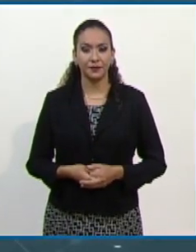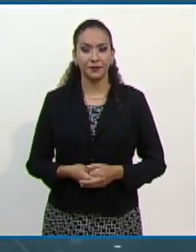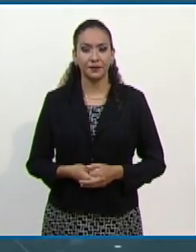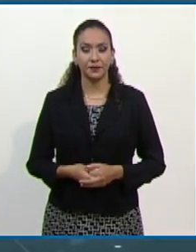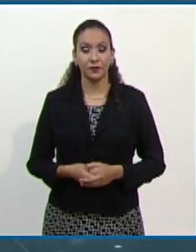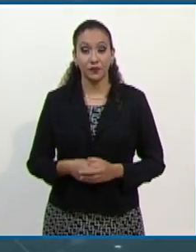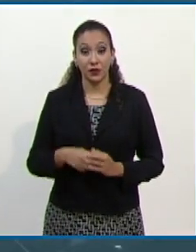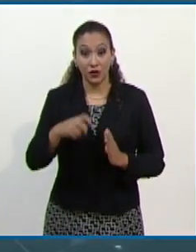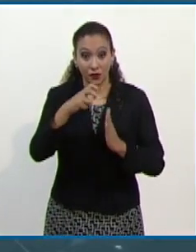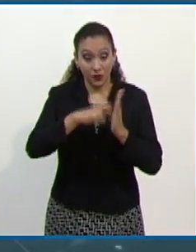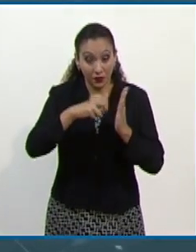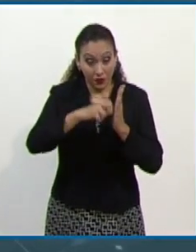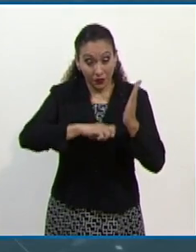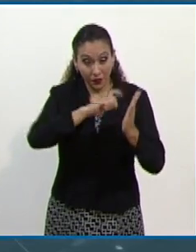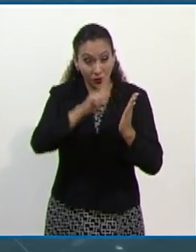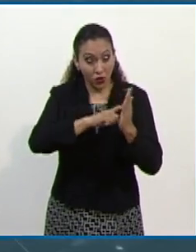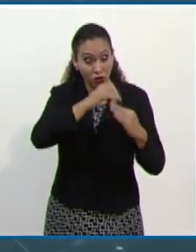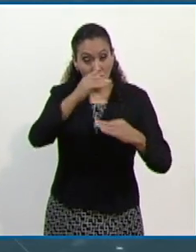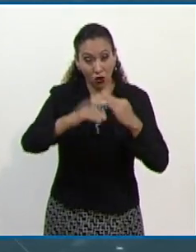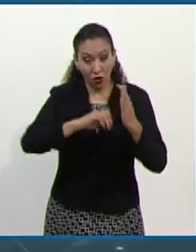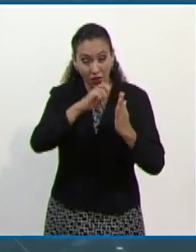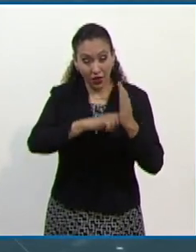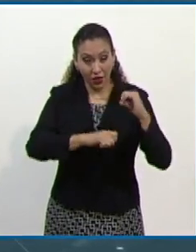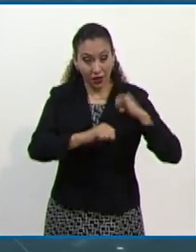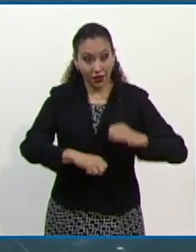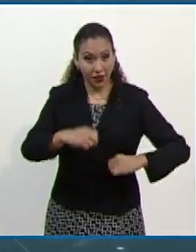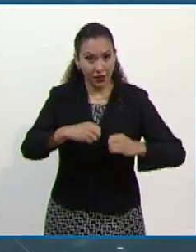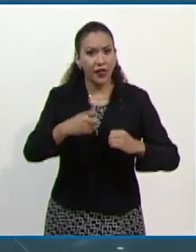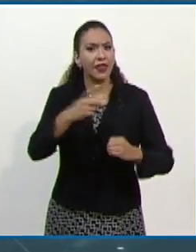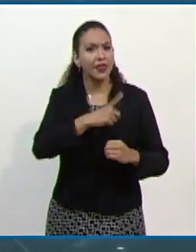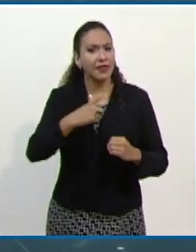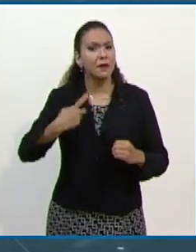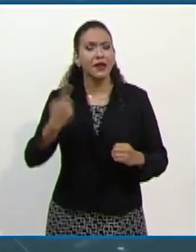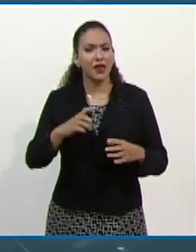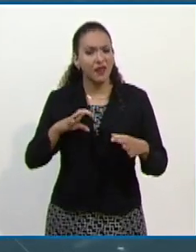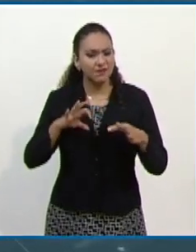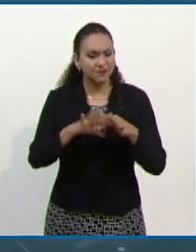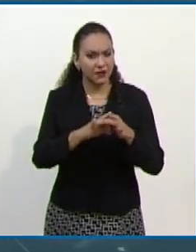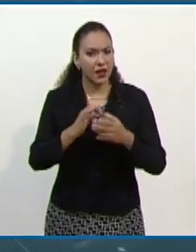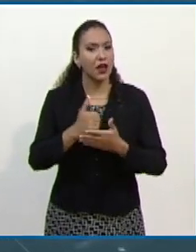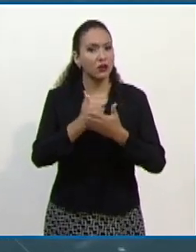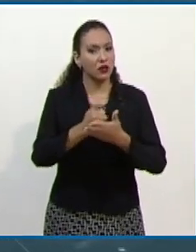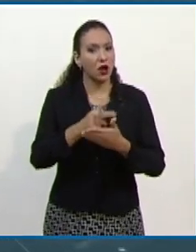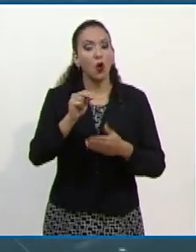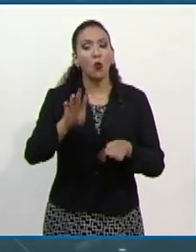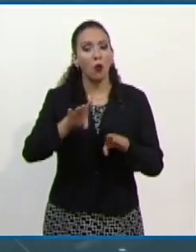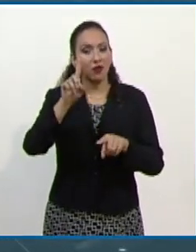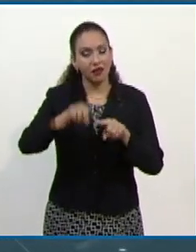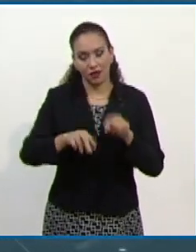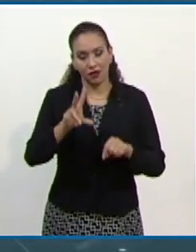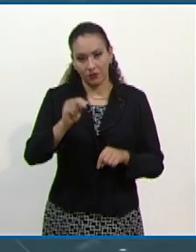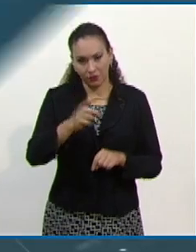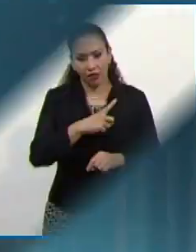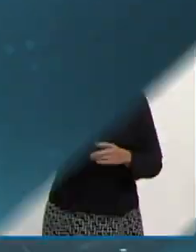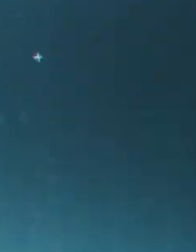Toda reforma al Poder Judicial deberá fortalecerlo y no debilitarlo, aseguran especialistas.